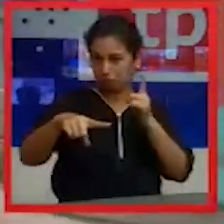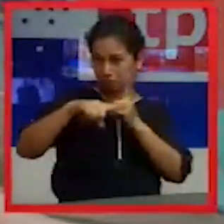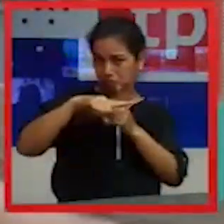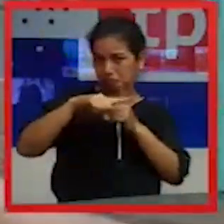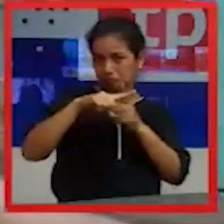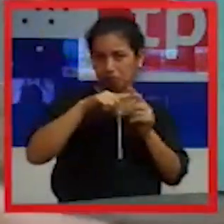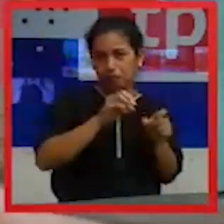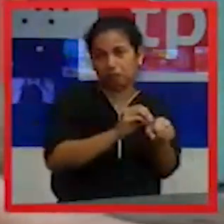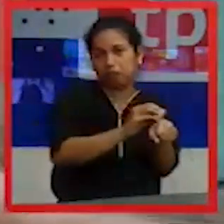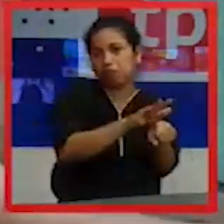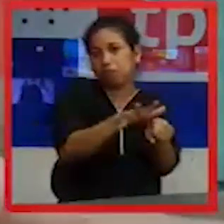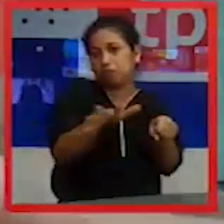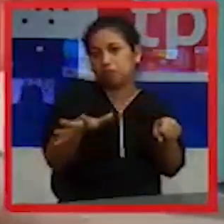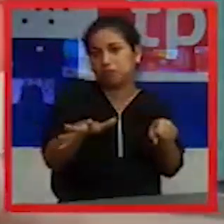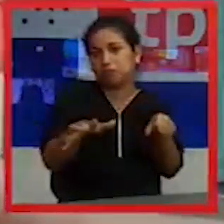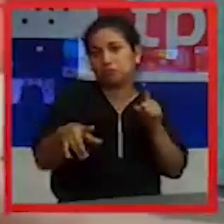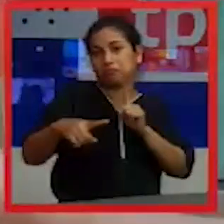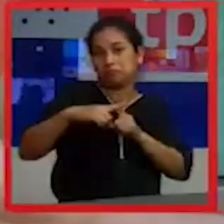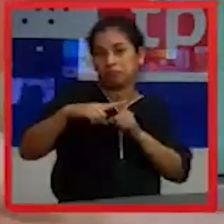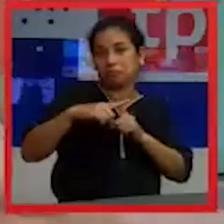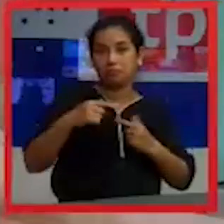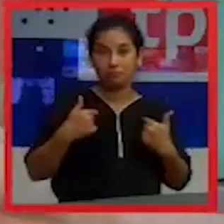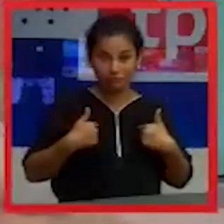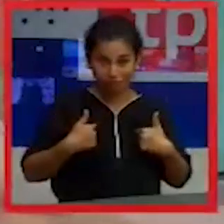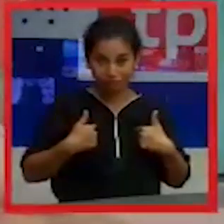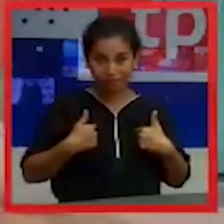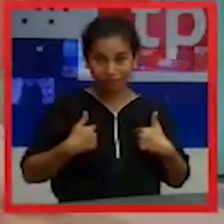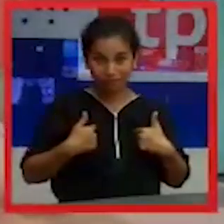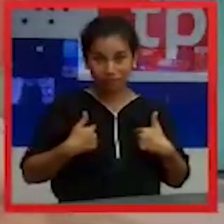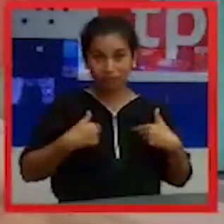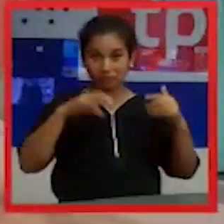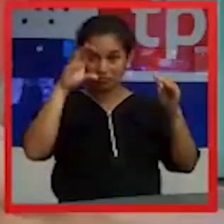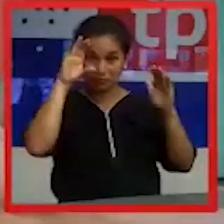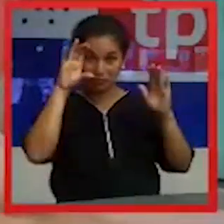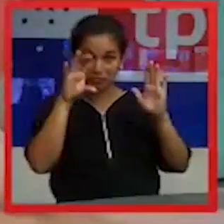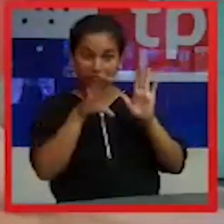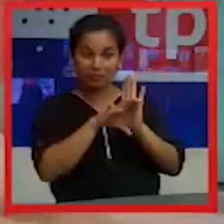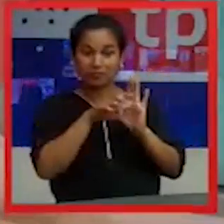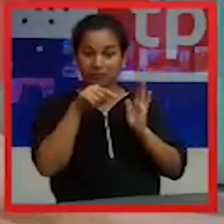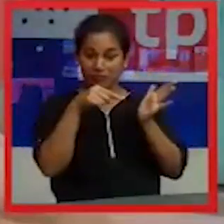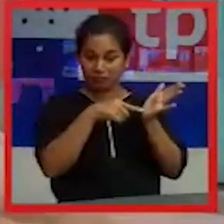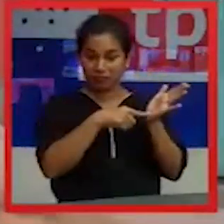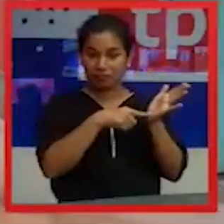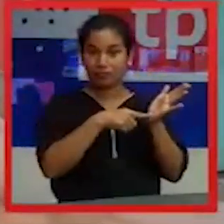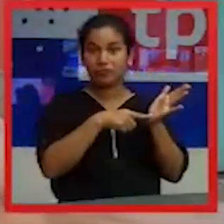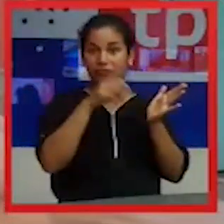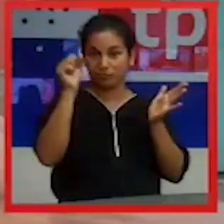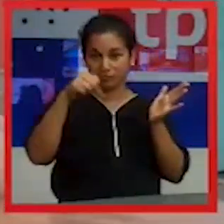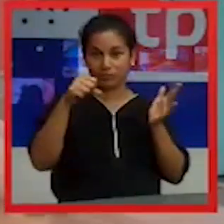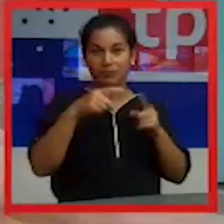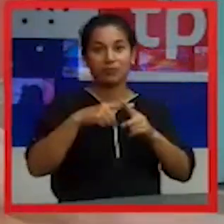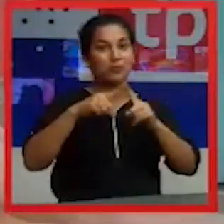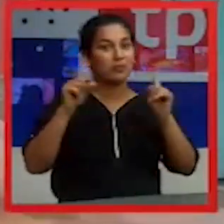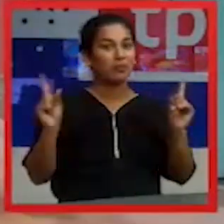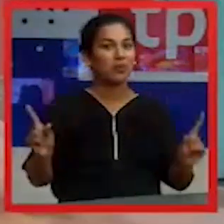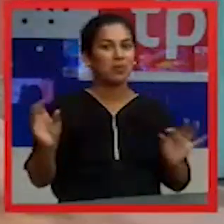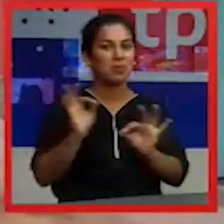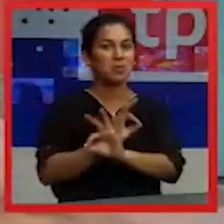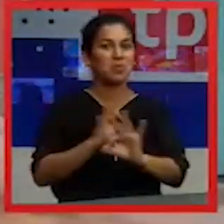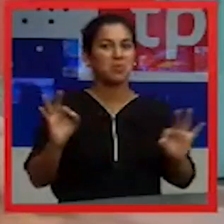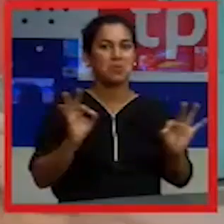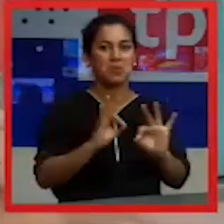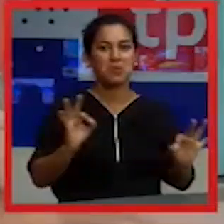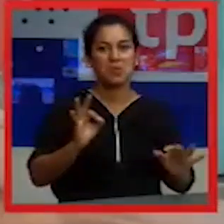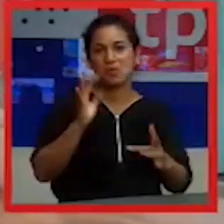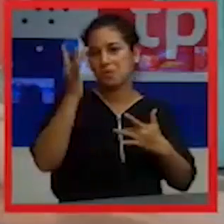la persona que supuestamente dicen que soy el de la foto, pero no soy, digamos, no estoy enfermo. Yo hace una semana llegué